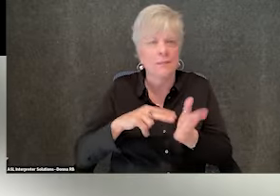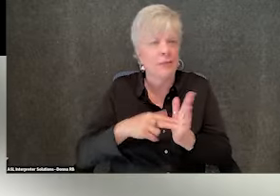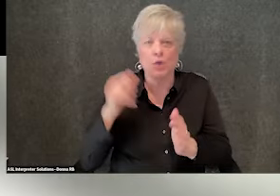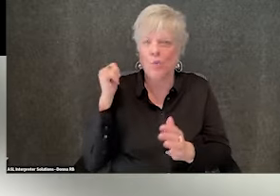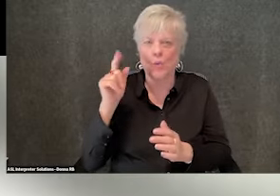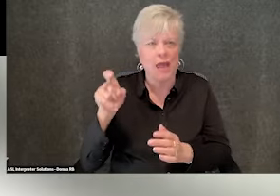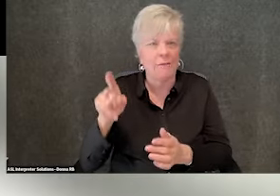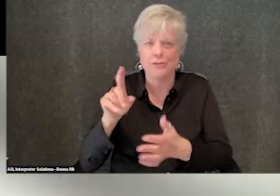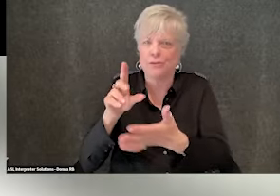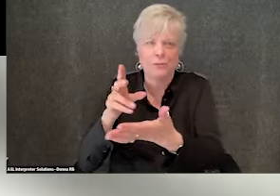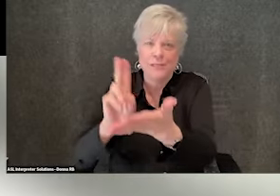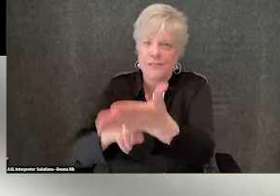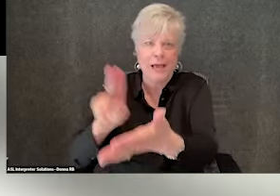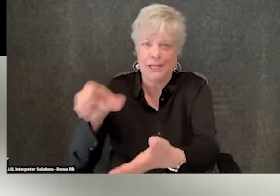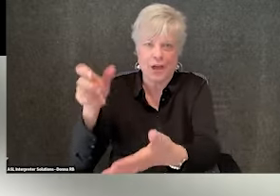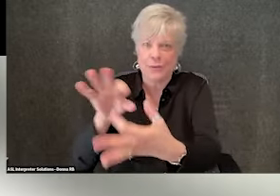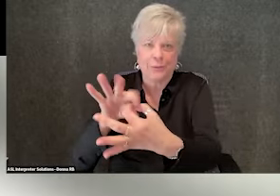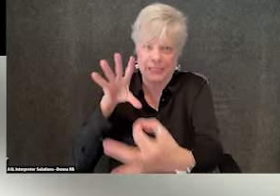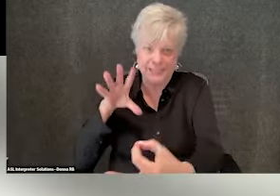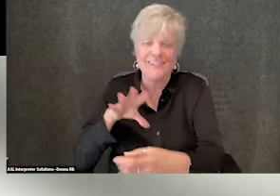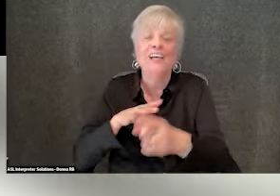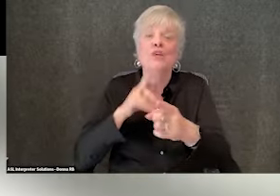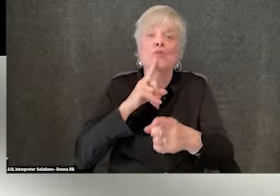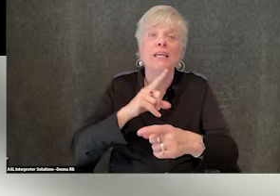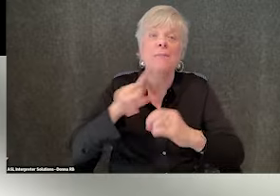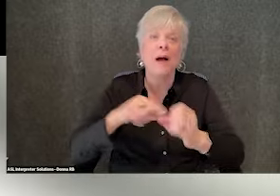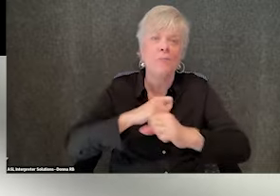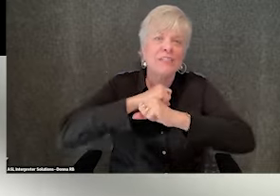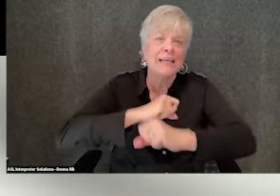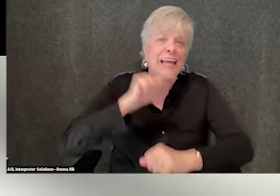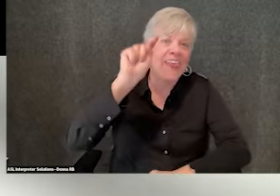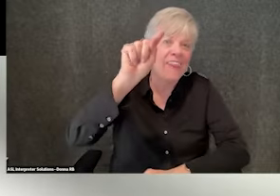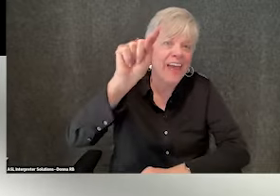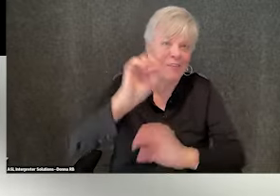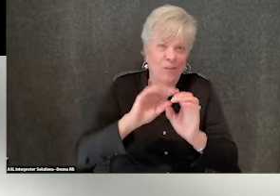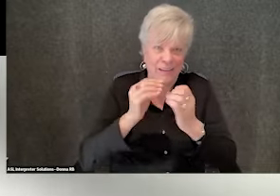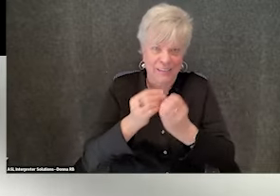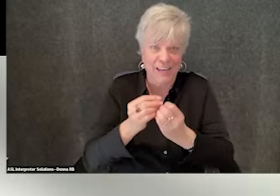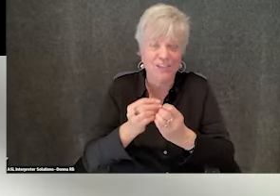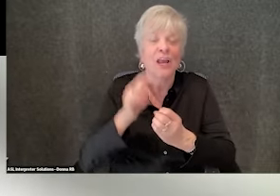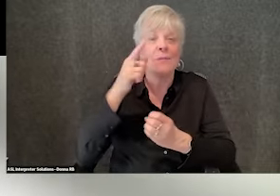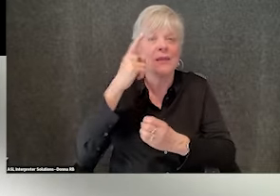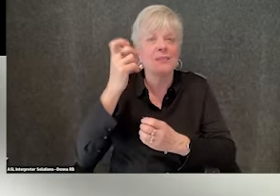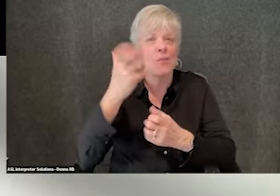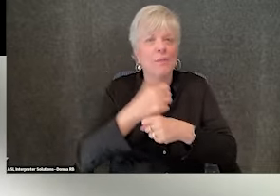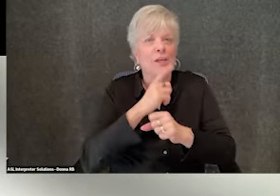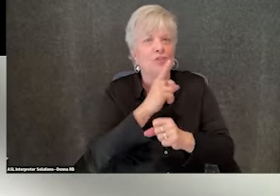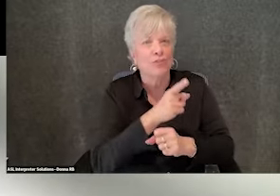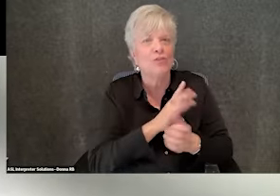que al tener ese acuerdo nunca va a tener que firmar una autorización para compartir información.